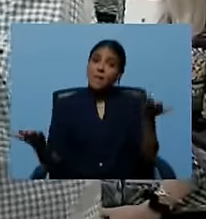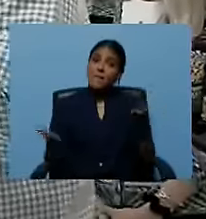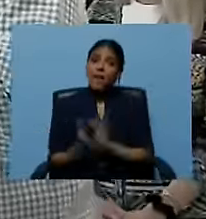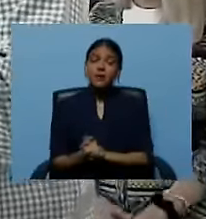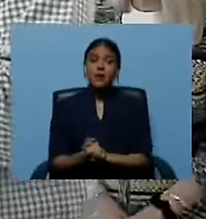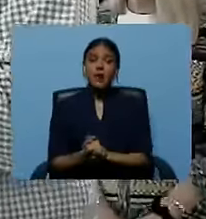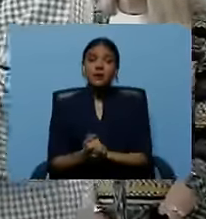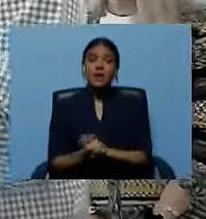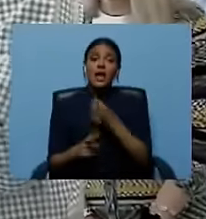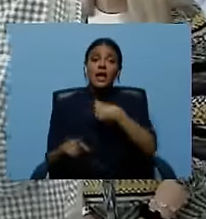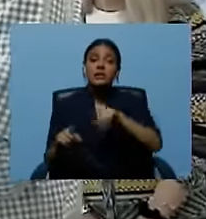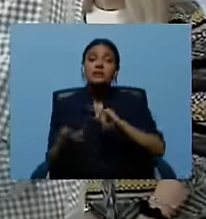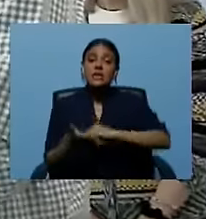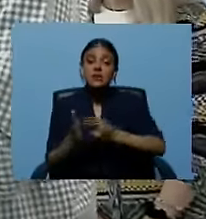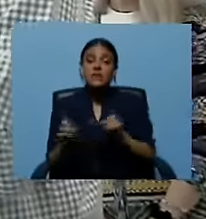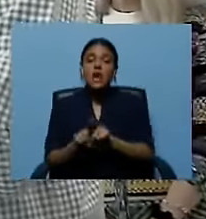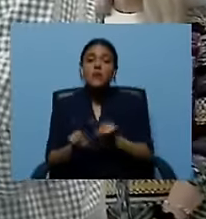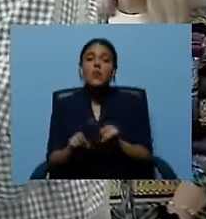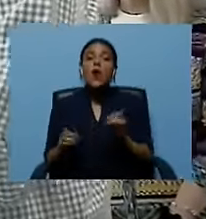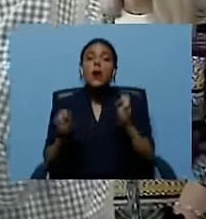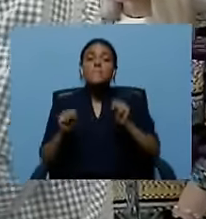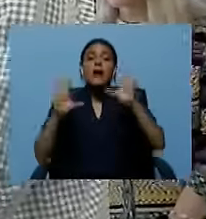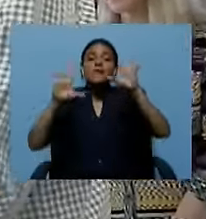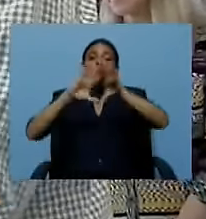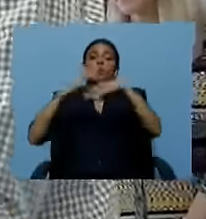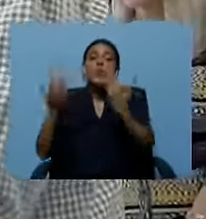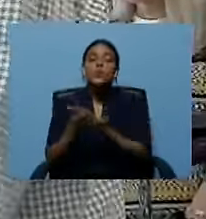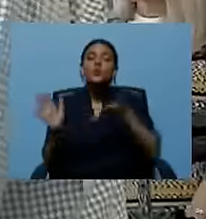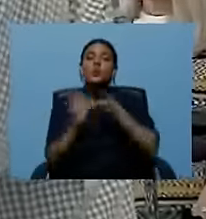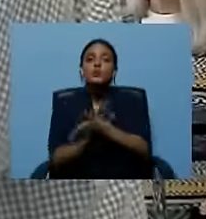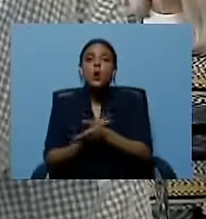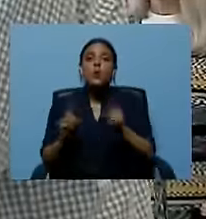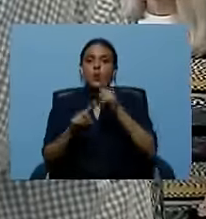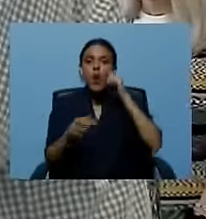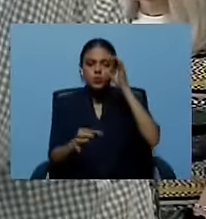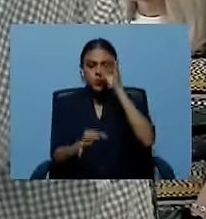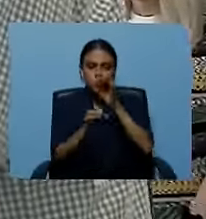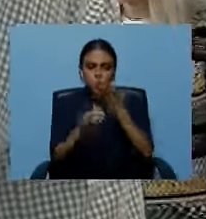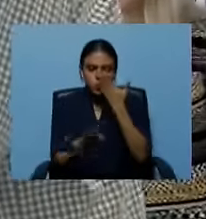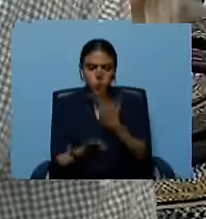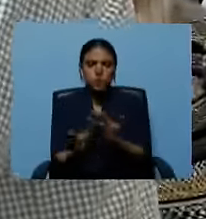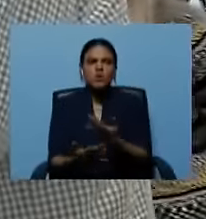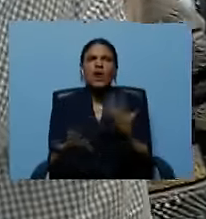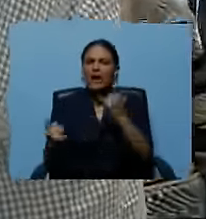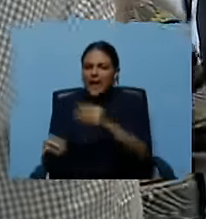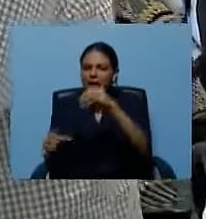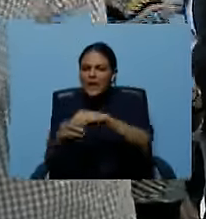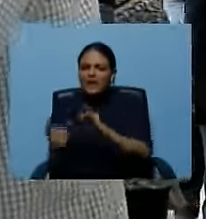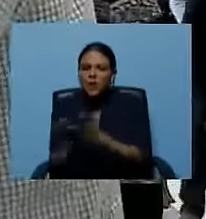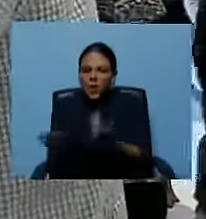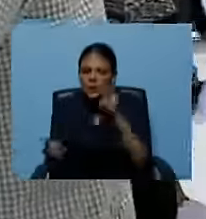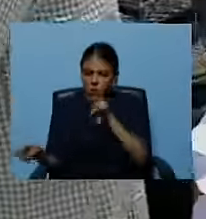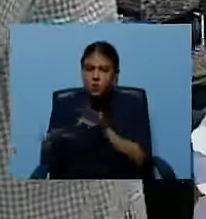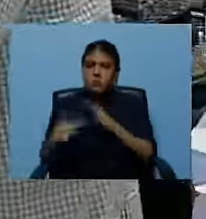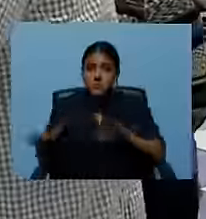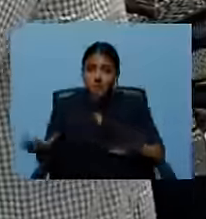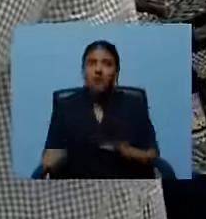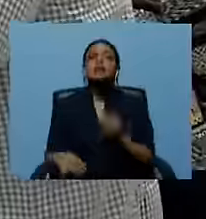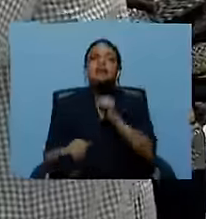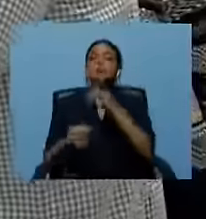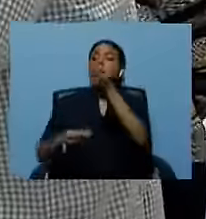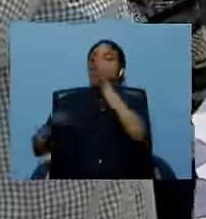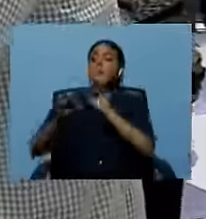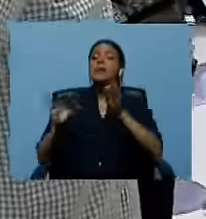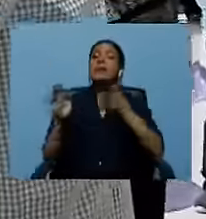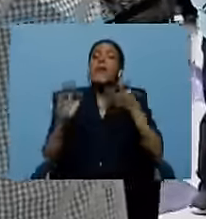el maravilloso mundo de la microscopia. ¿Qué tiene este libro? ¿Qué contiene? Habla sobre de varios